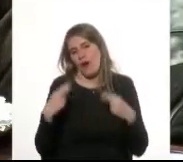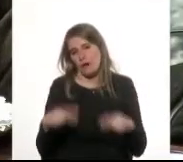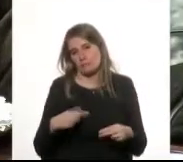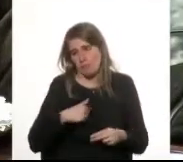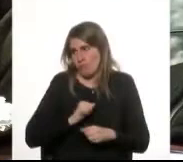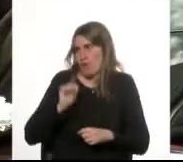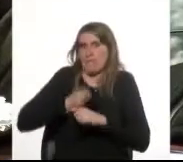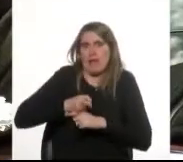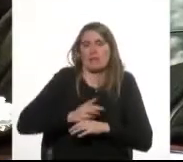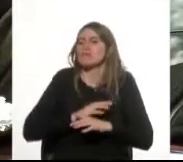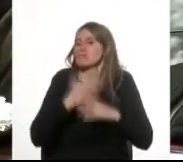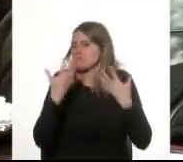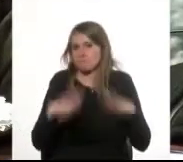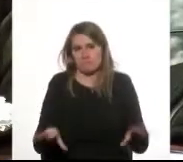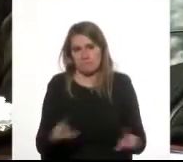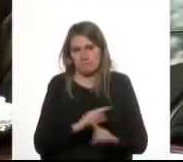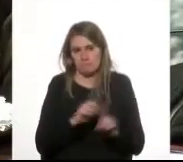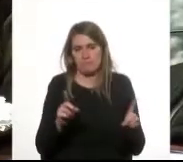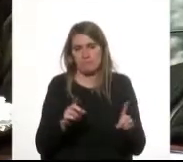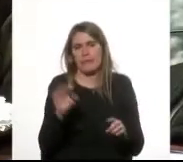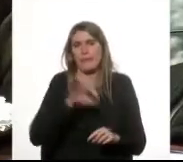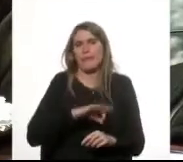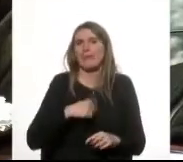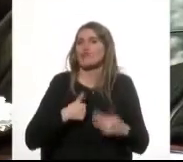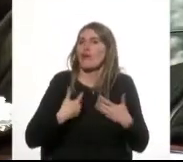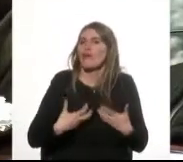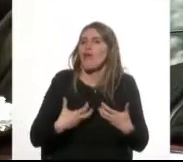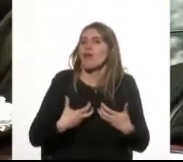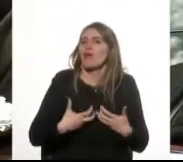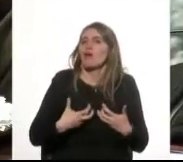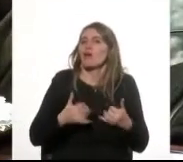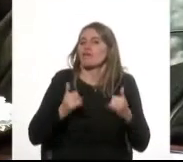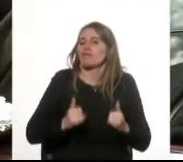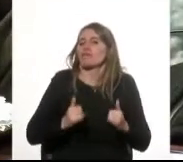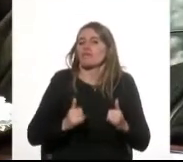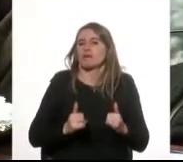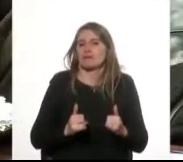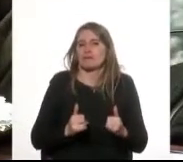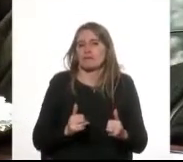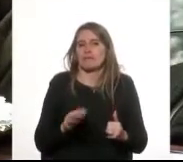no cultivé la insensatez de quererme quedar,